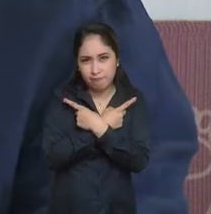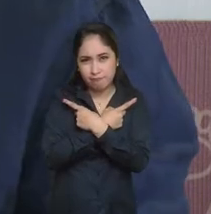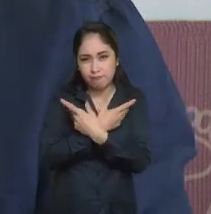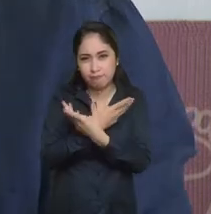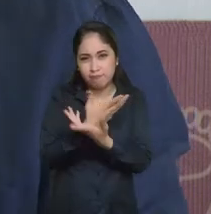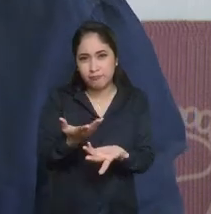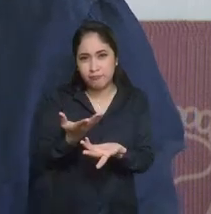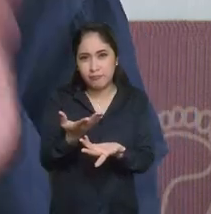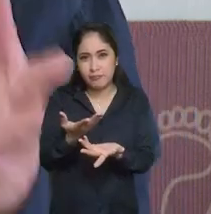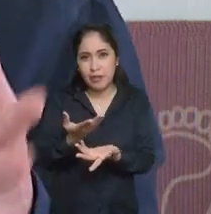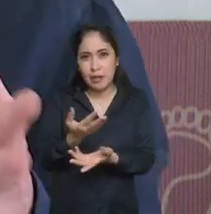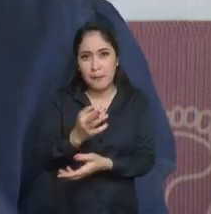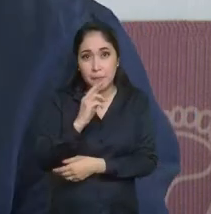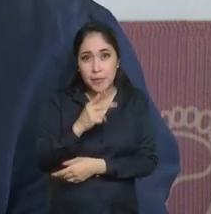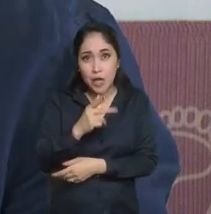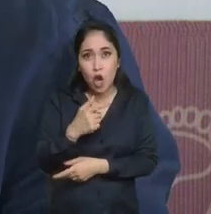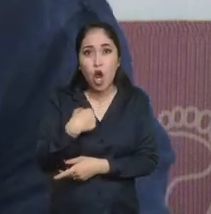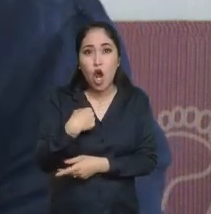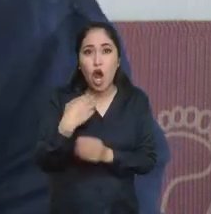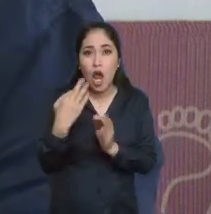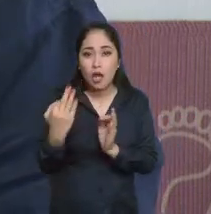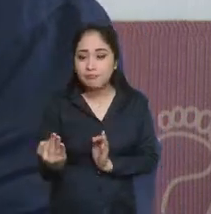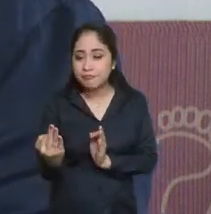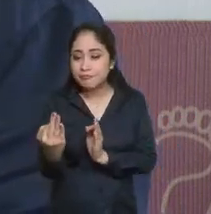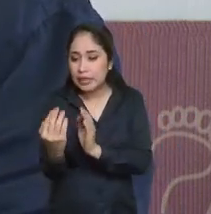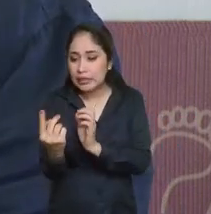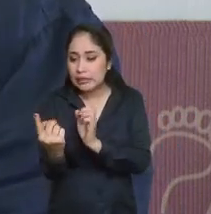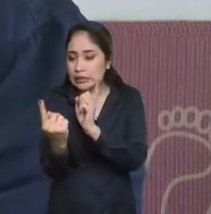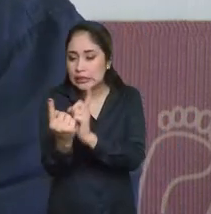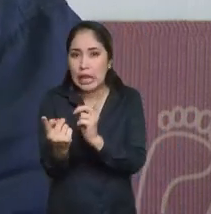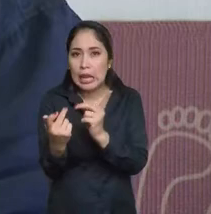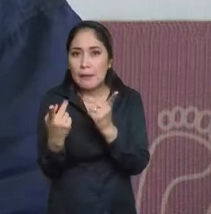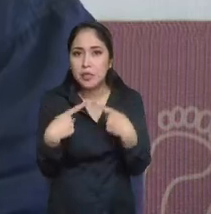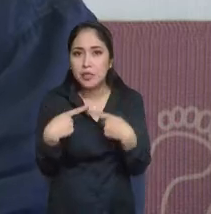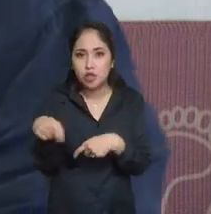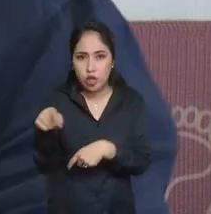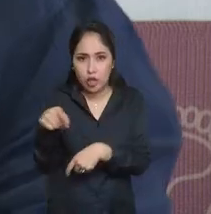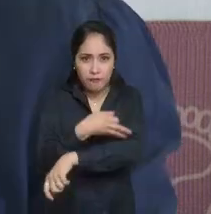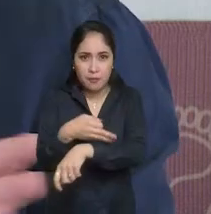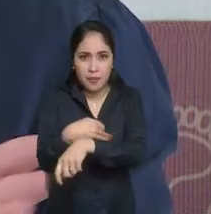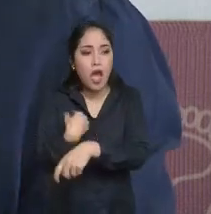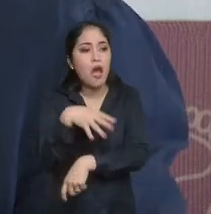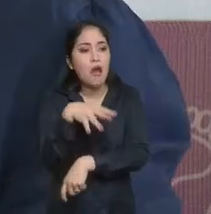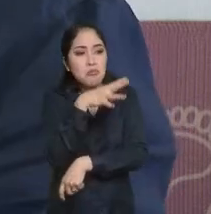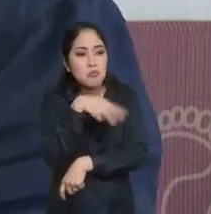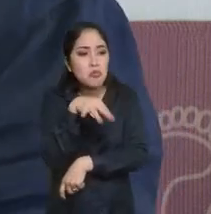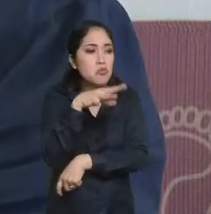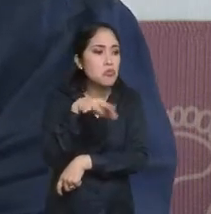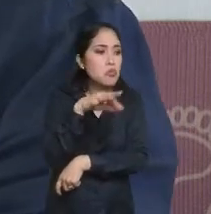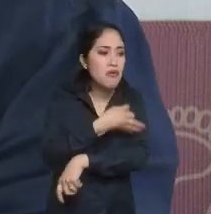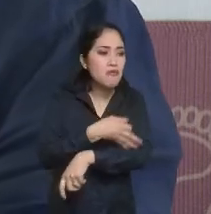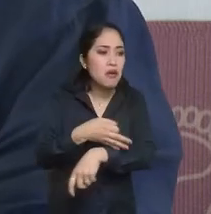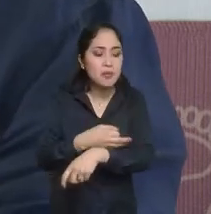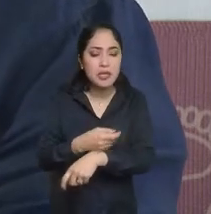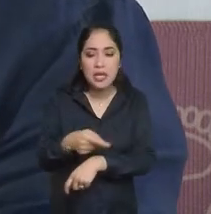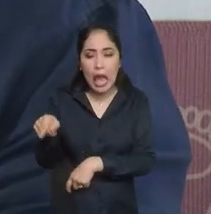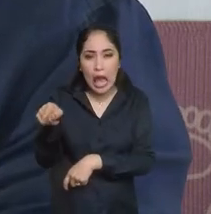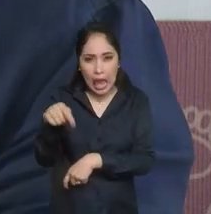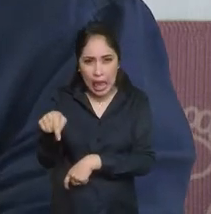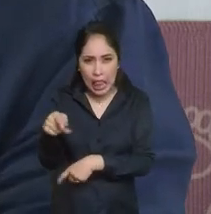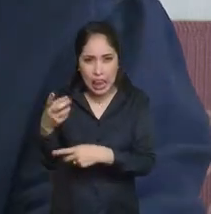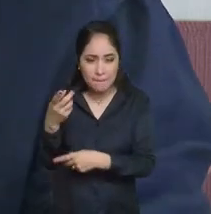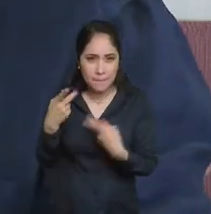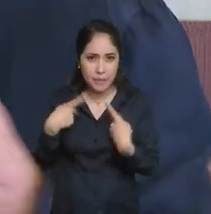muy cercana y muy atenta con las personas que buscan a sus familiares desaparecidos, queremos darlo a conocer a ellas primero. De tal